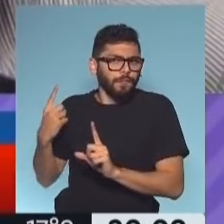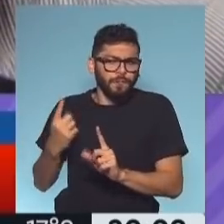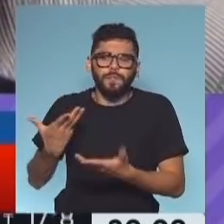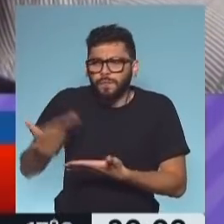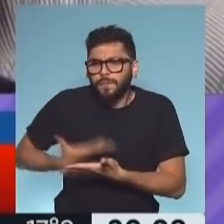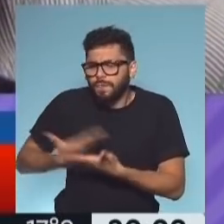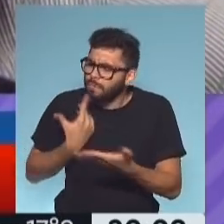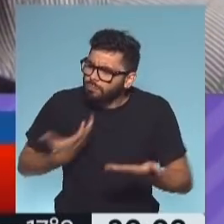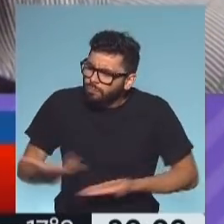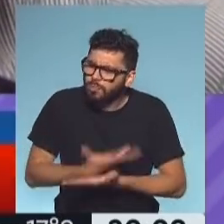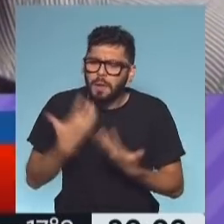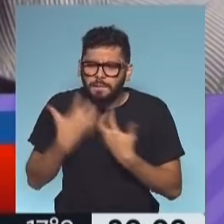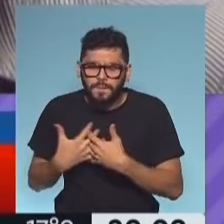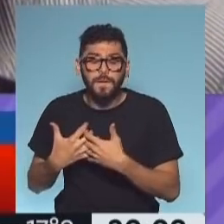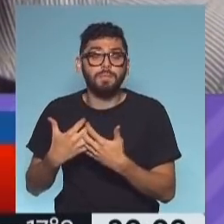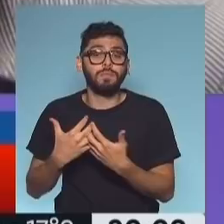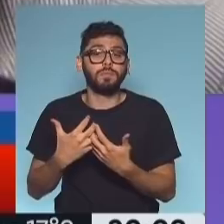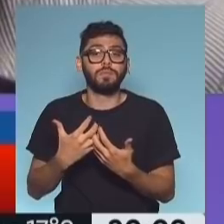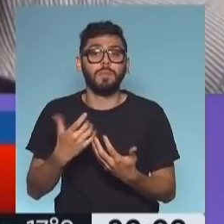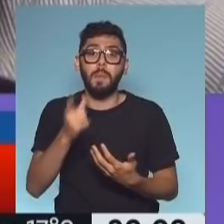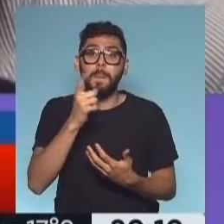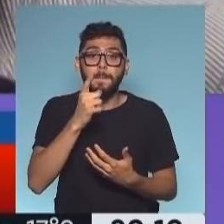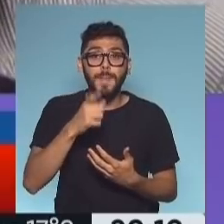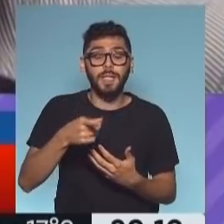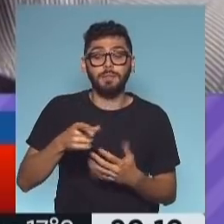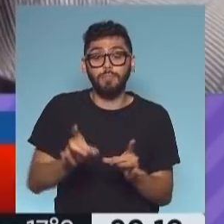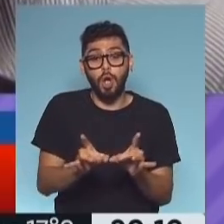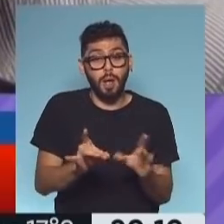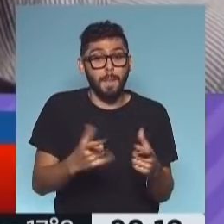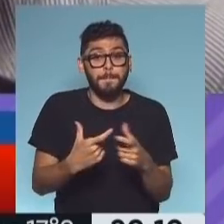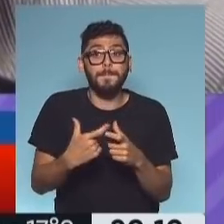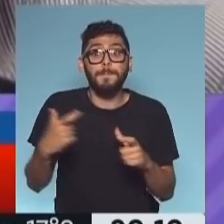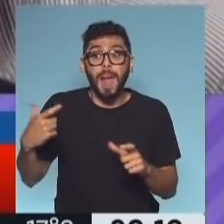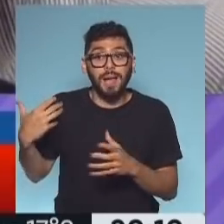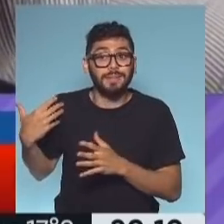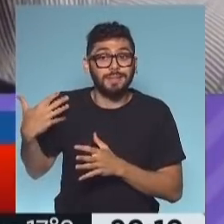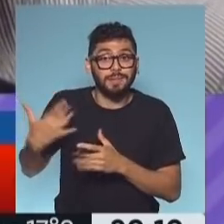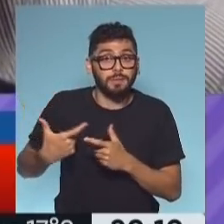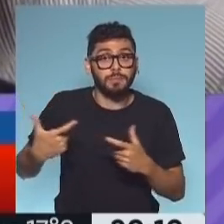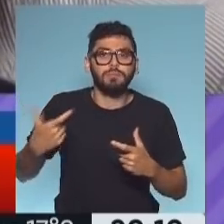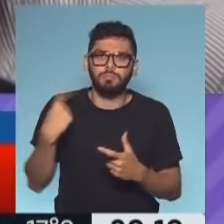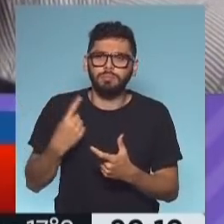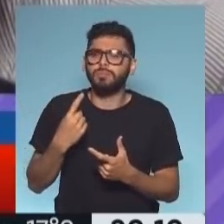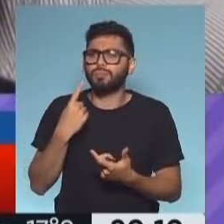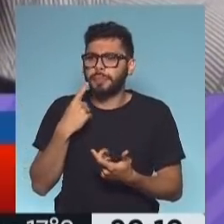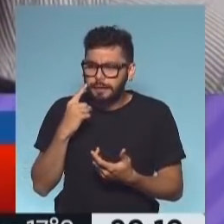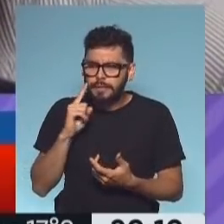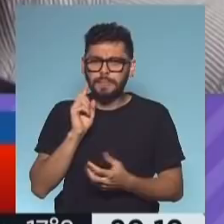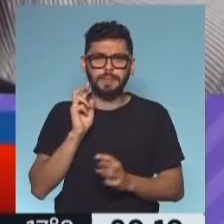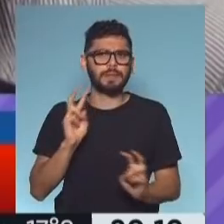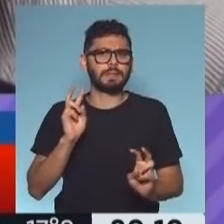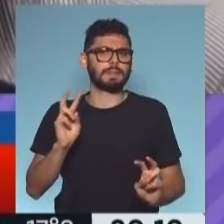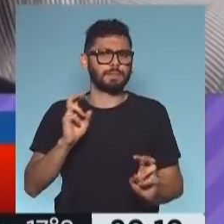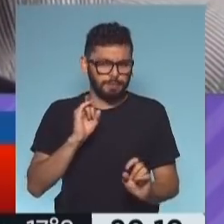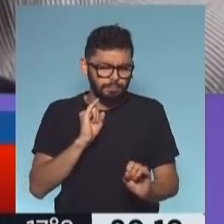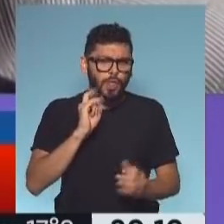así vamos hasta ahora, que creo que a medida que fueron aumentando los casos hemos ido marcando lo que estaba pasando, hemos ido tomando